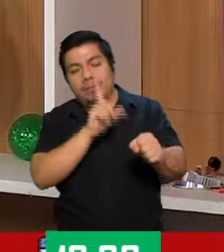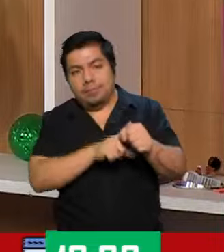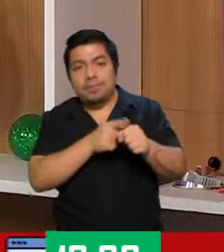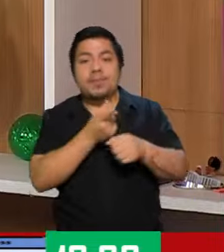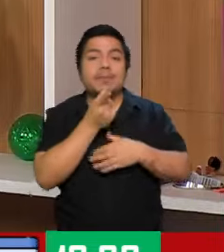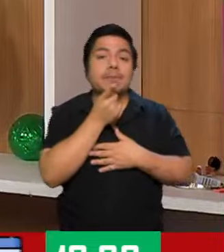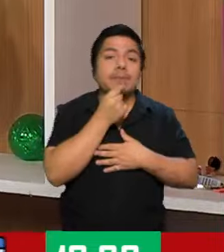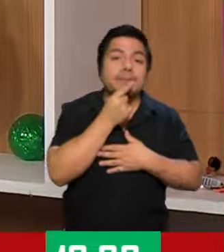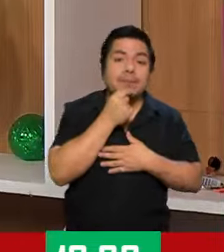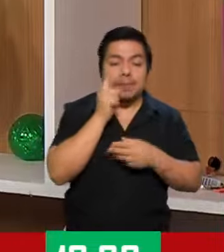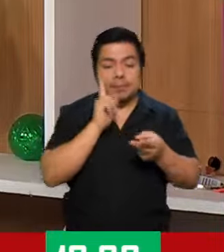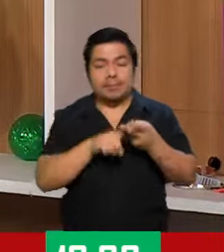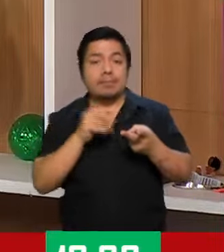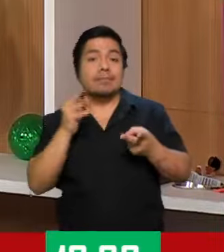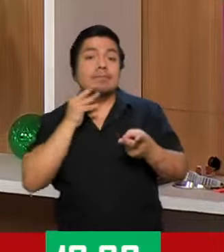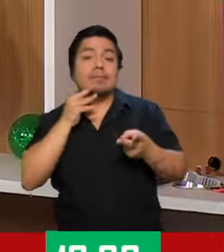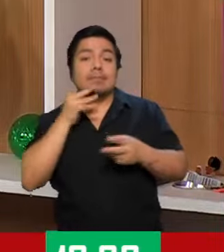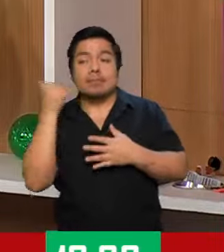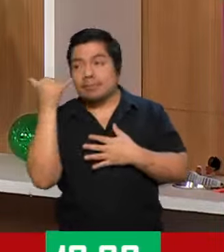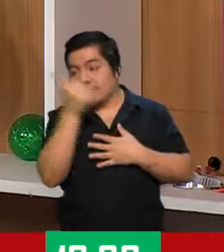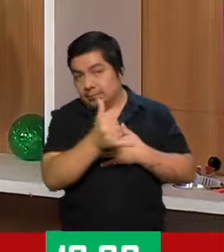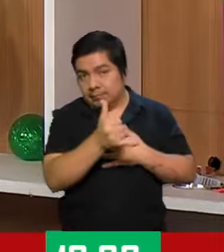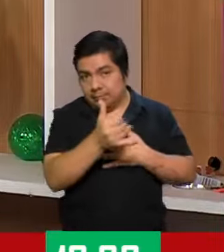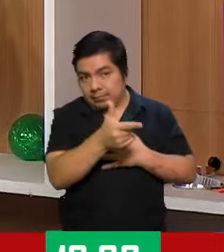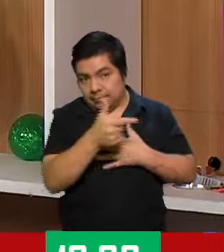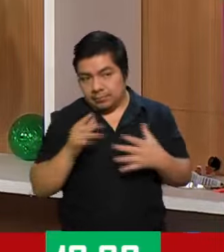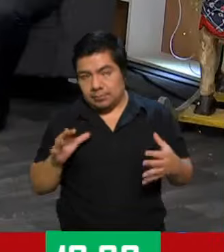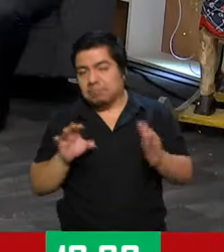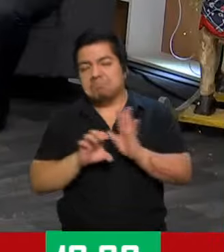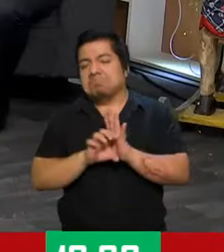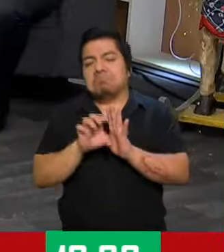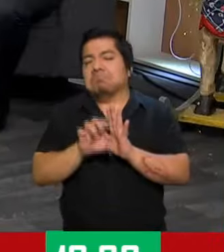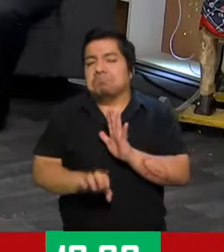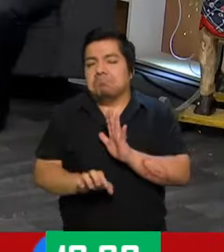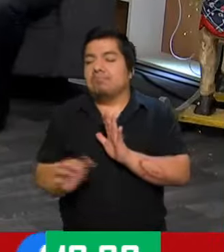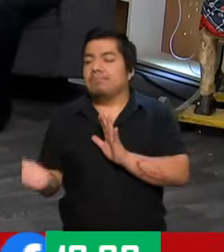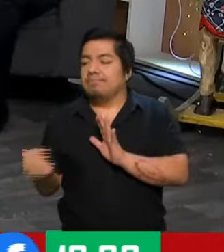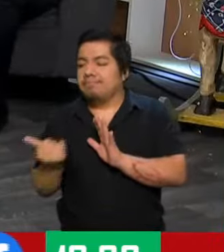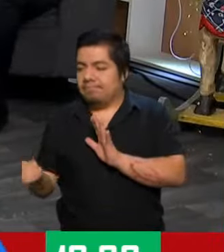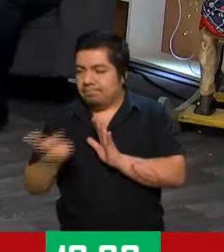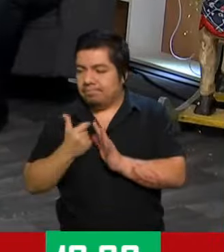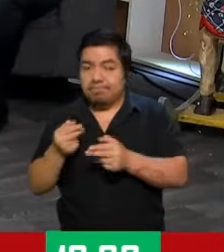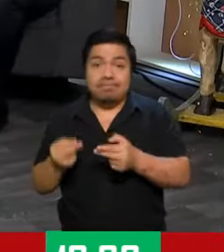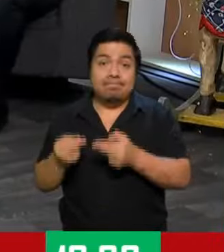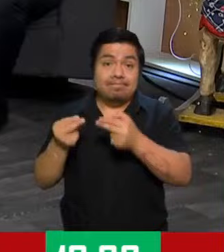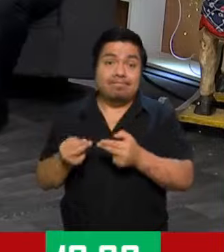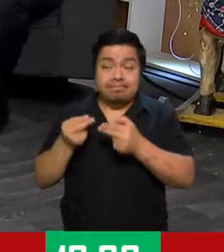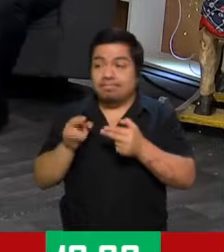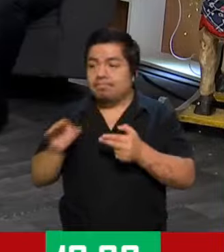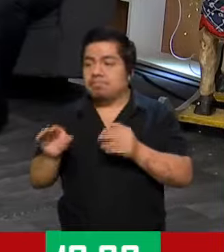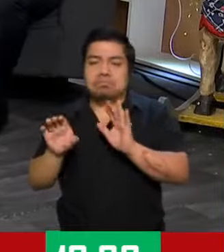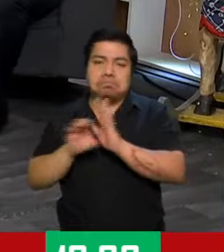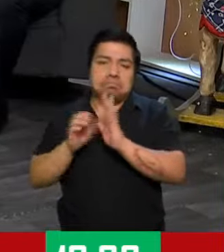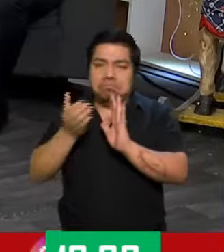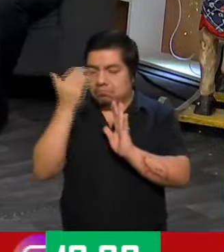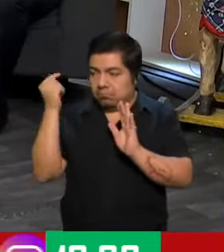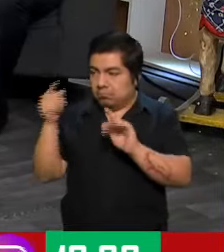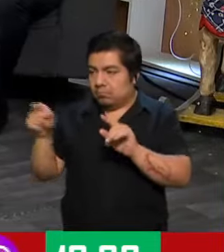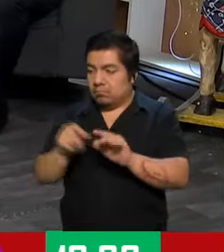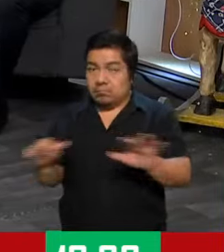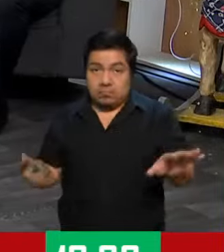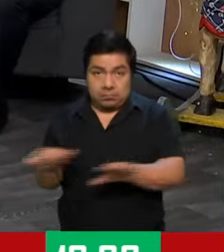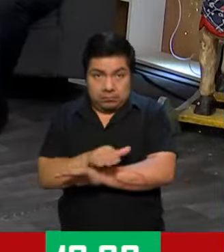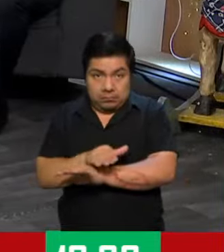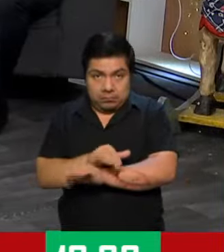policía como de la fiscalía, que estilo, dan acompañamiento. Me están pidiendo derecho de piso y yo tenía una tortería o algo, ahí ya cambia